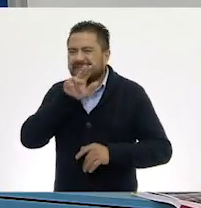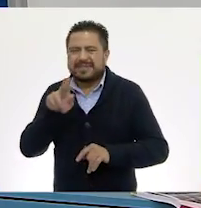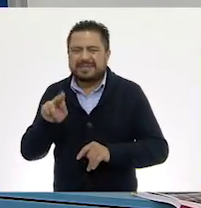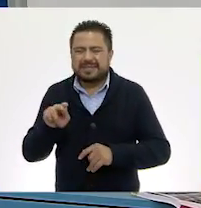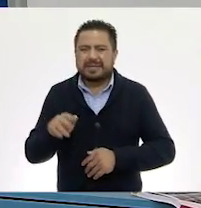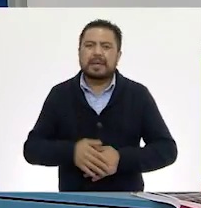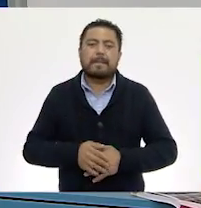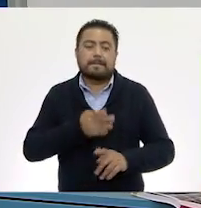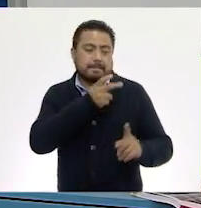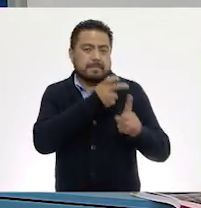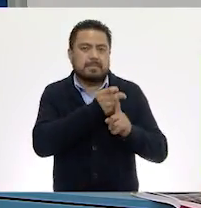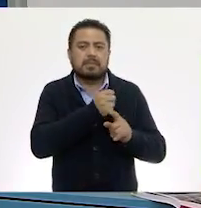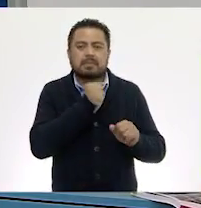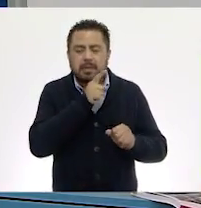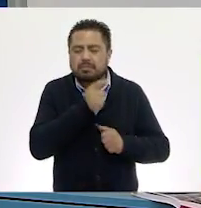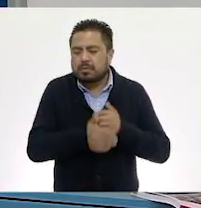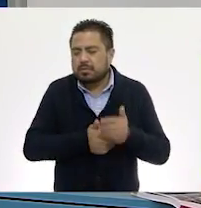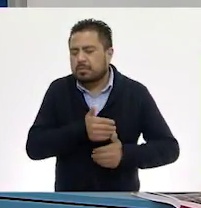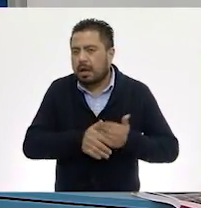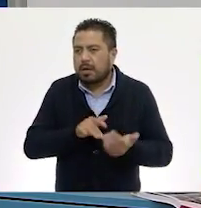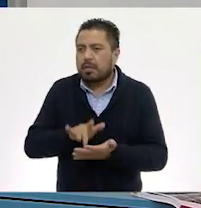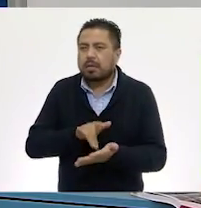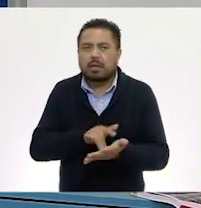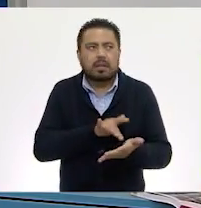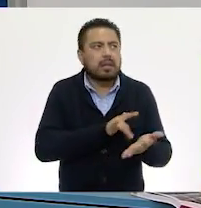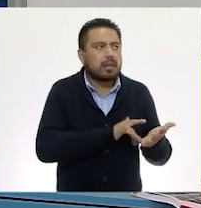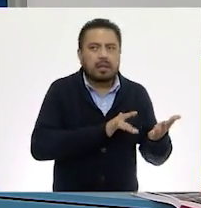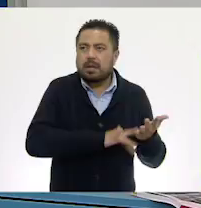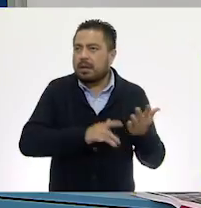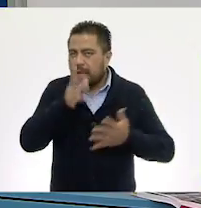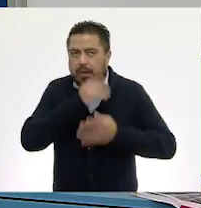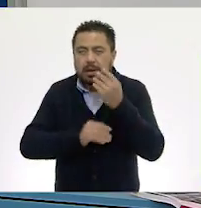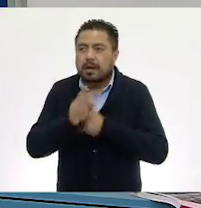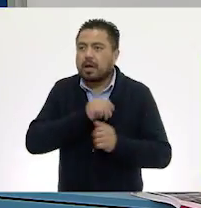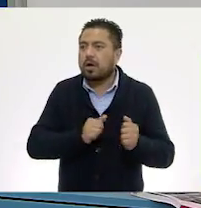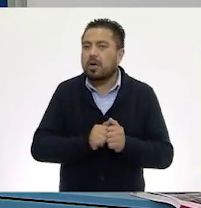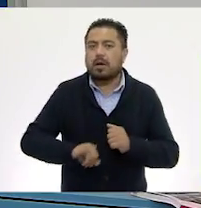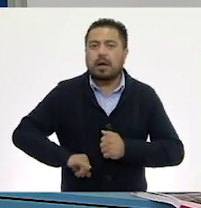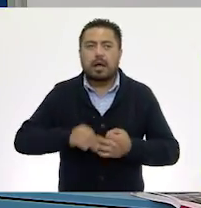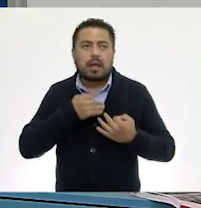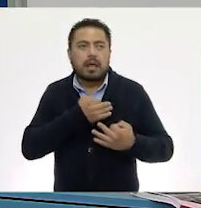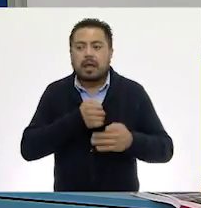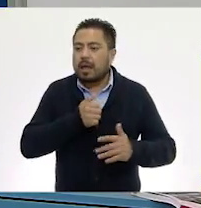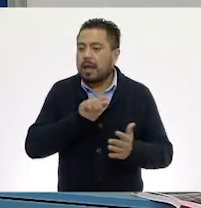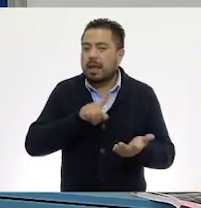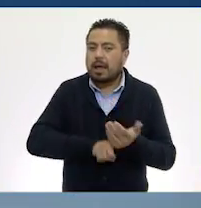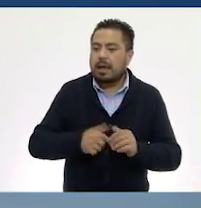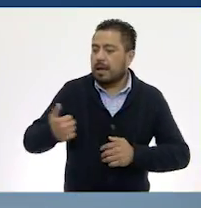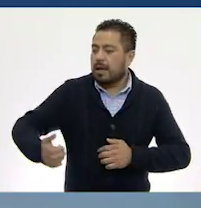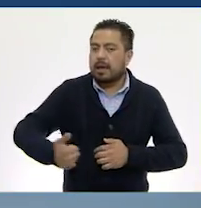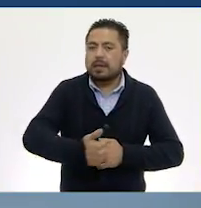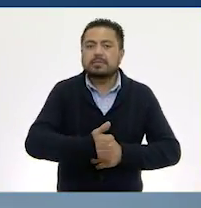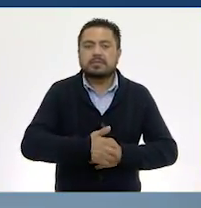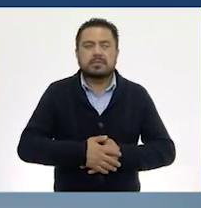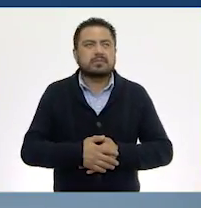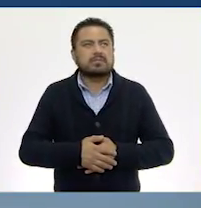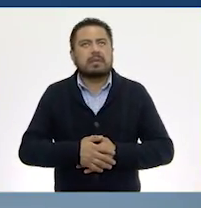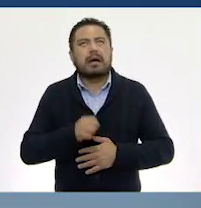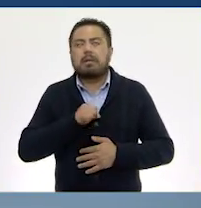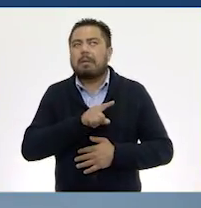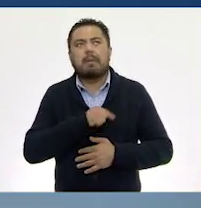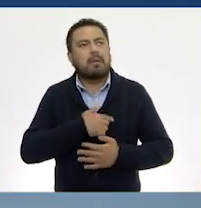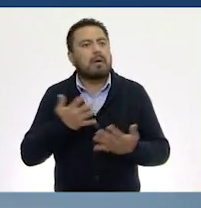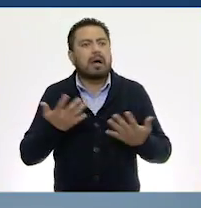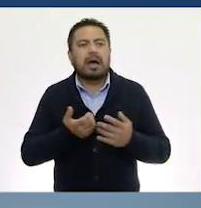esto también se va aprendiendo con la práctica y sobre todo con el interés de cada uno de nosotros. Yo tampoco lo